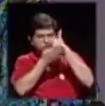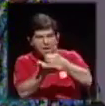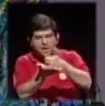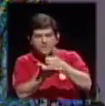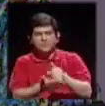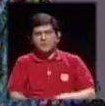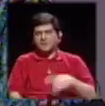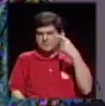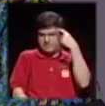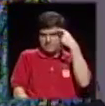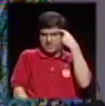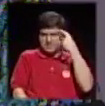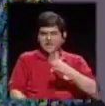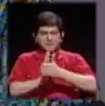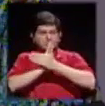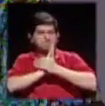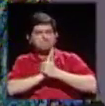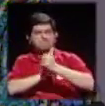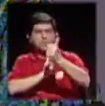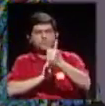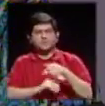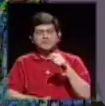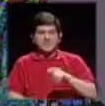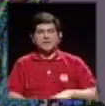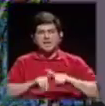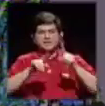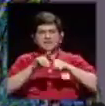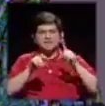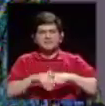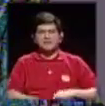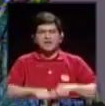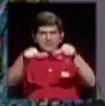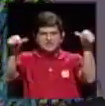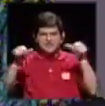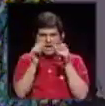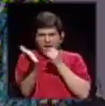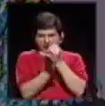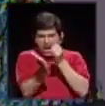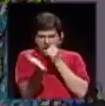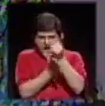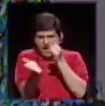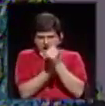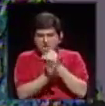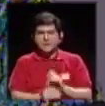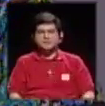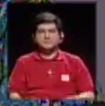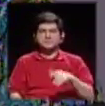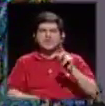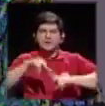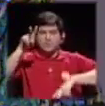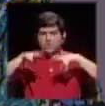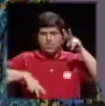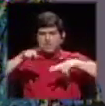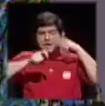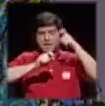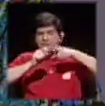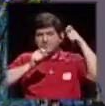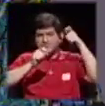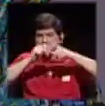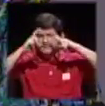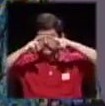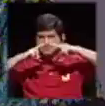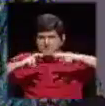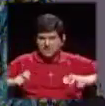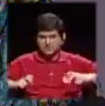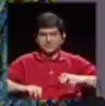mucho en potencializar esas líneas de investigación con variables así muy específicas,